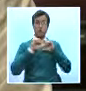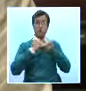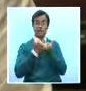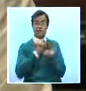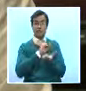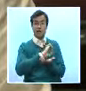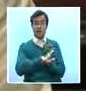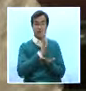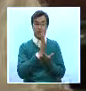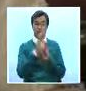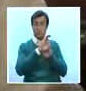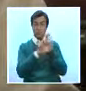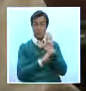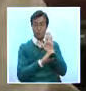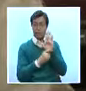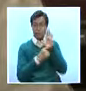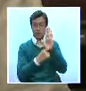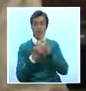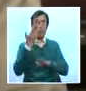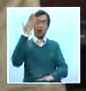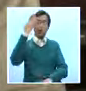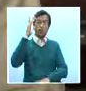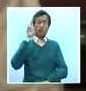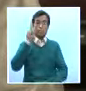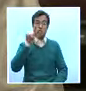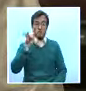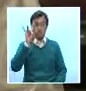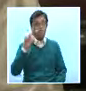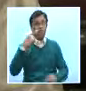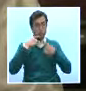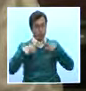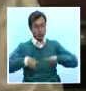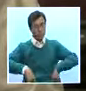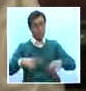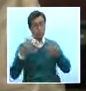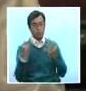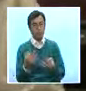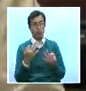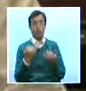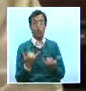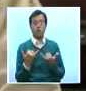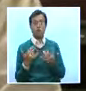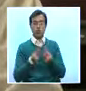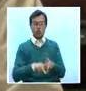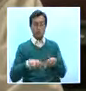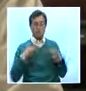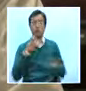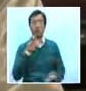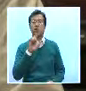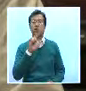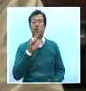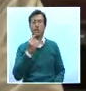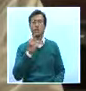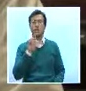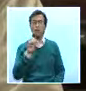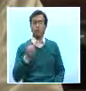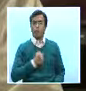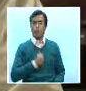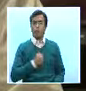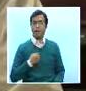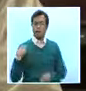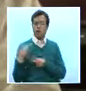Montecristi y que rige desde enero de 2008, aquí cito una información publicada este día por Diario El Telégrafo, se señala que el patrimonio heredado se